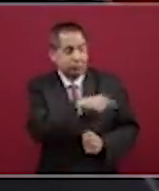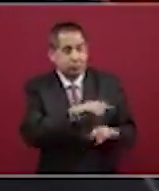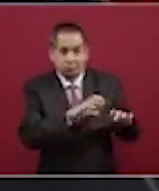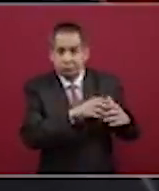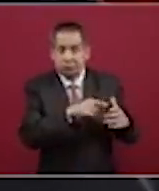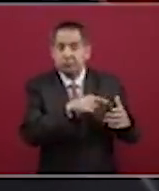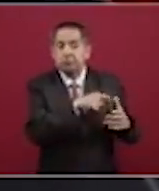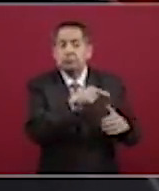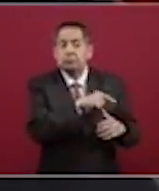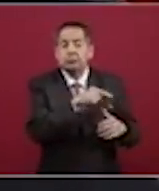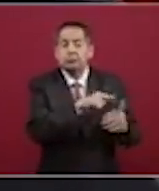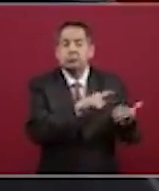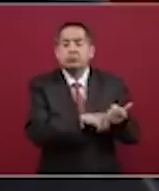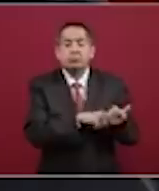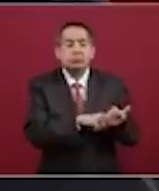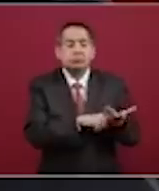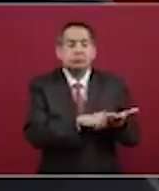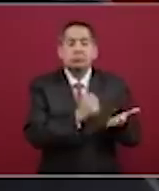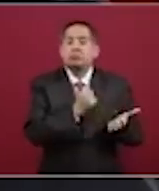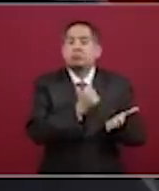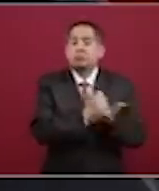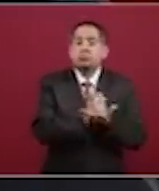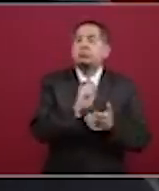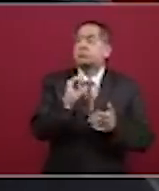aprobaron la reelección